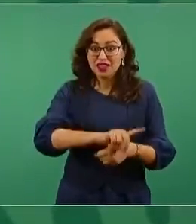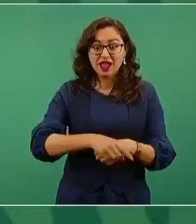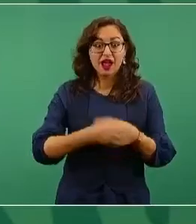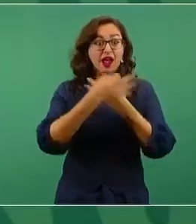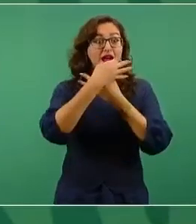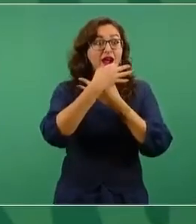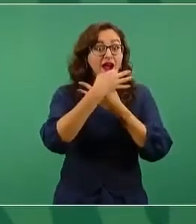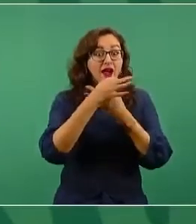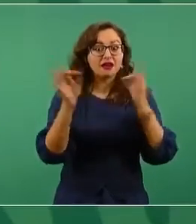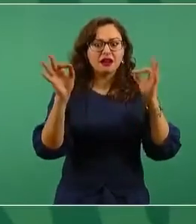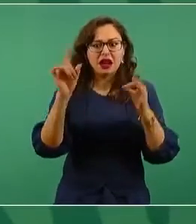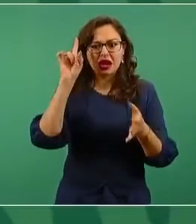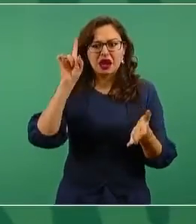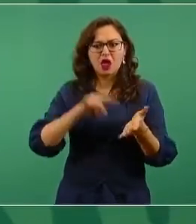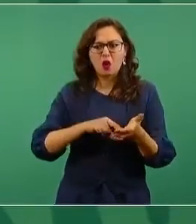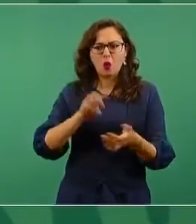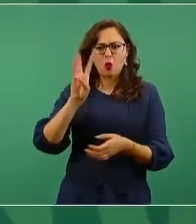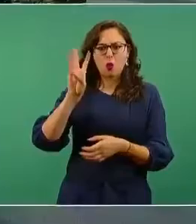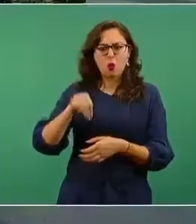Creo que Walmart.